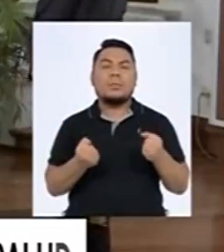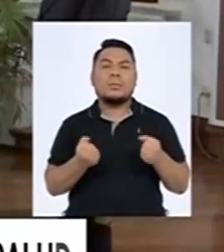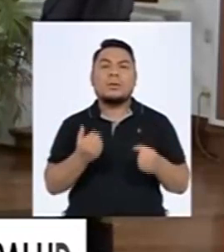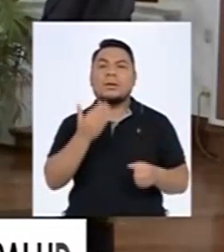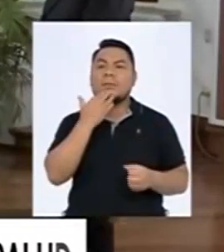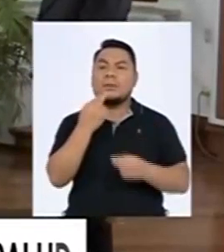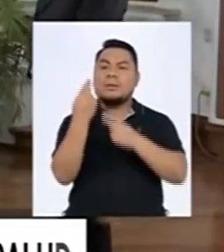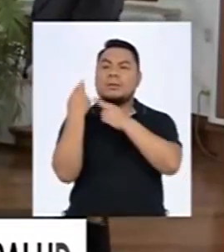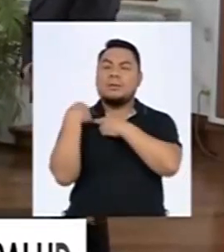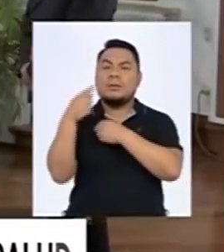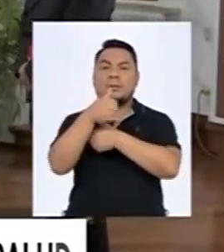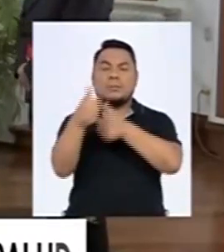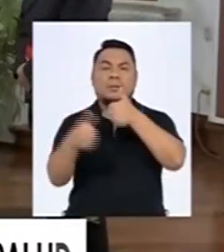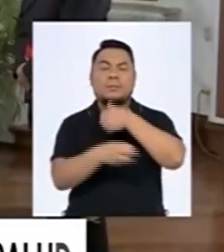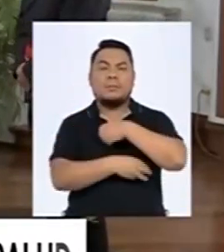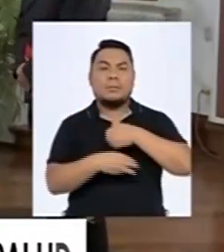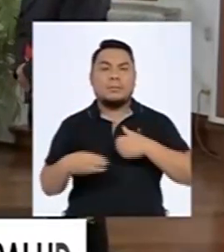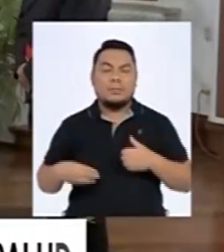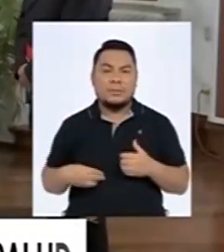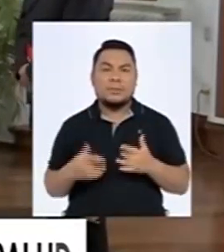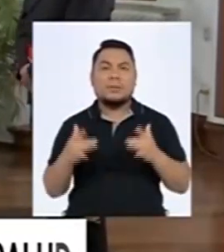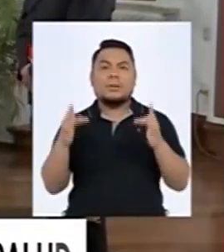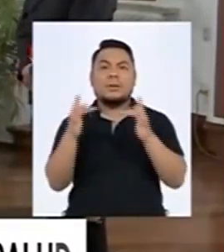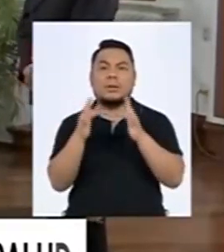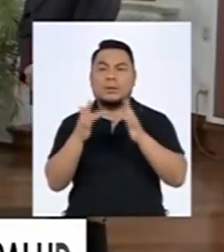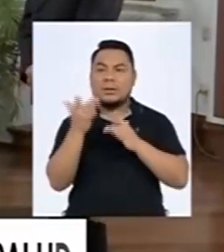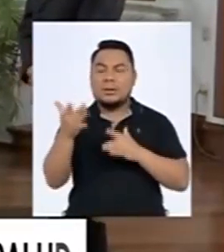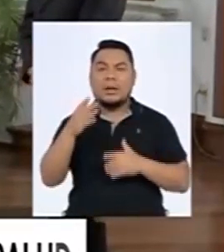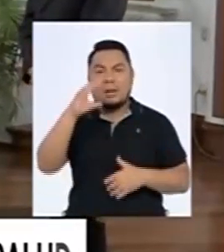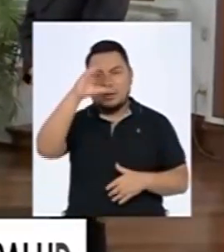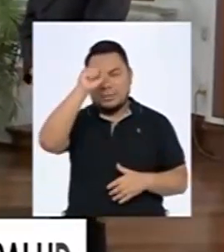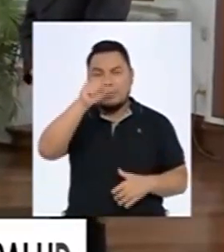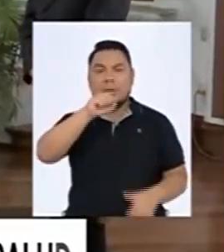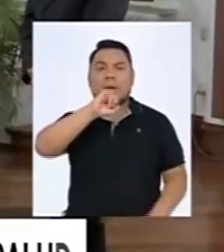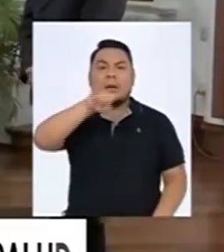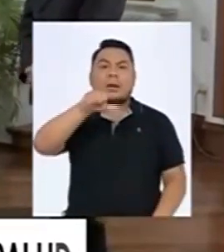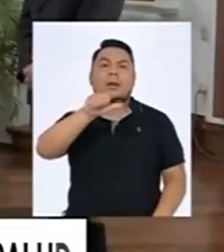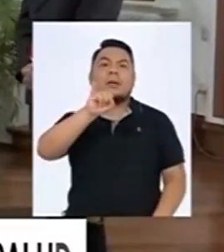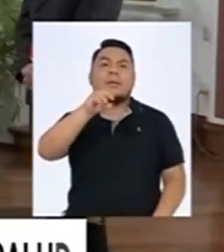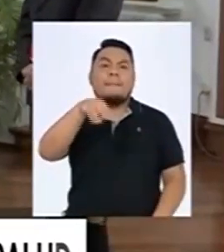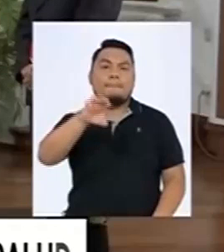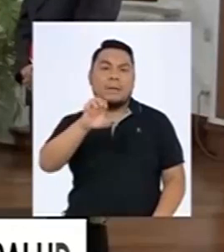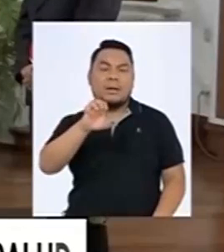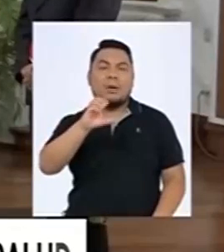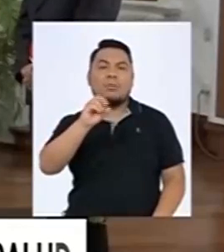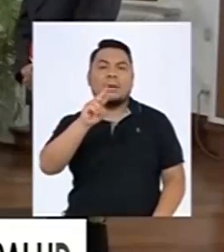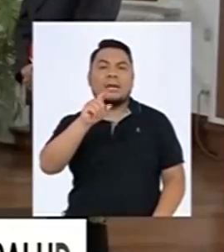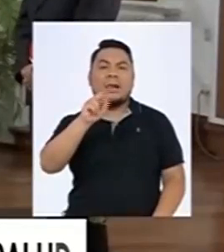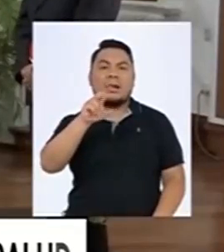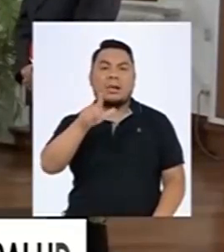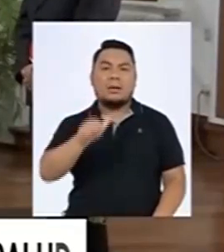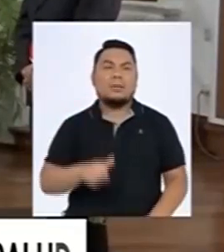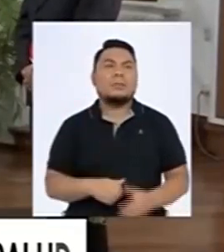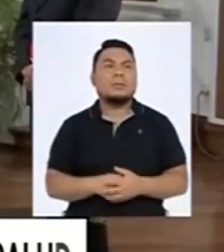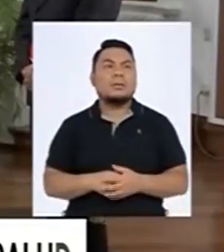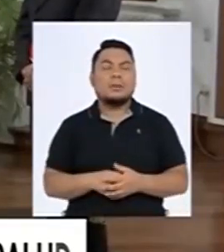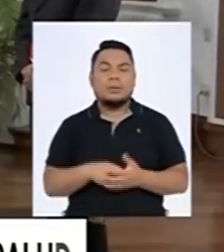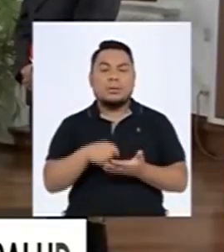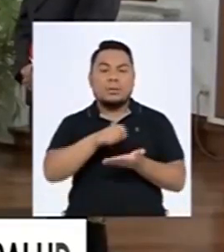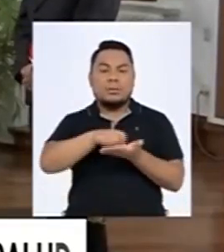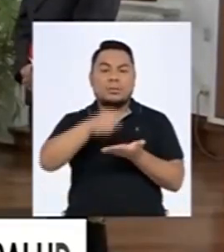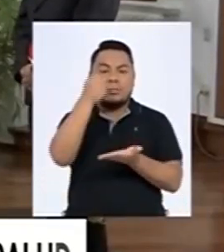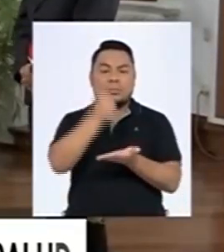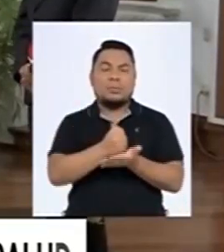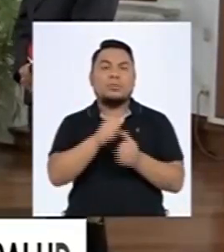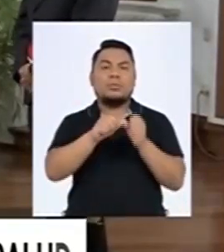la anterior ministra, está vinculada aparte de la precariedad estructural, a situaciones que no se han